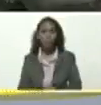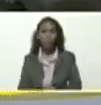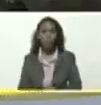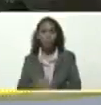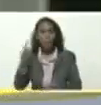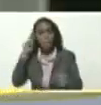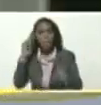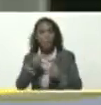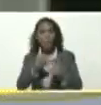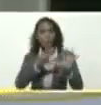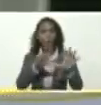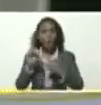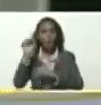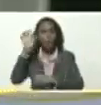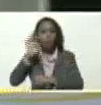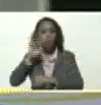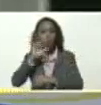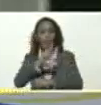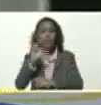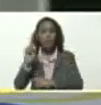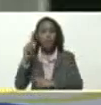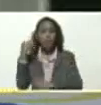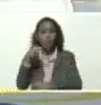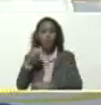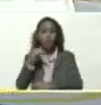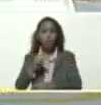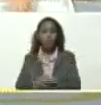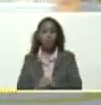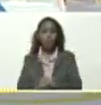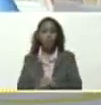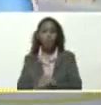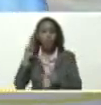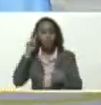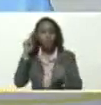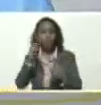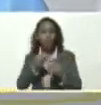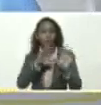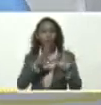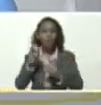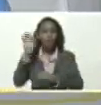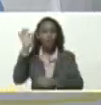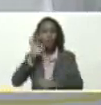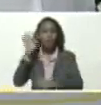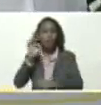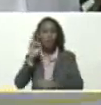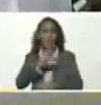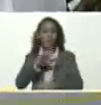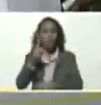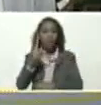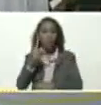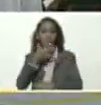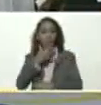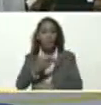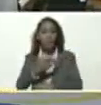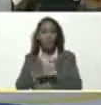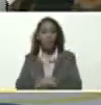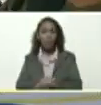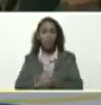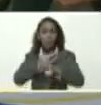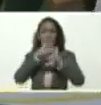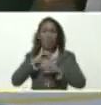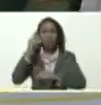rumbo al 80% el 30 de noviembre y rumbo al 90% el 31 de diciembre, feliz